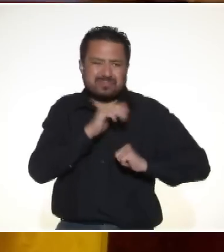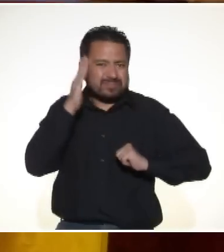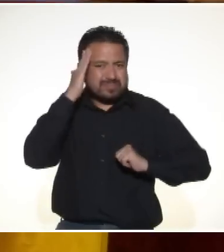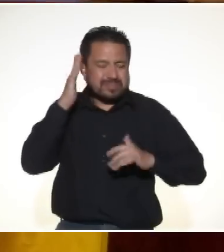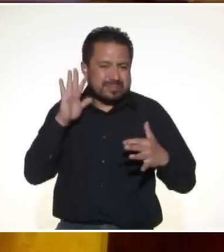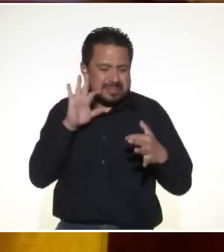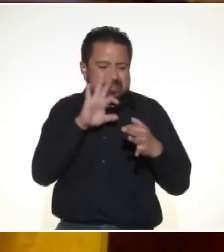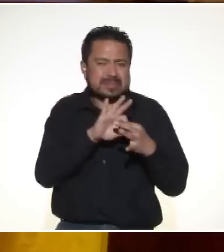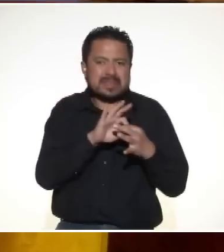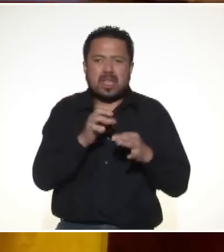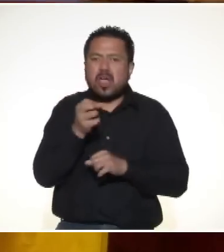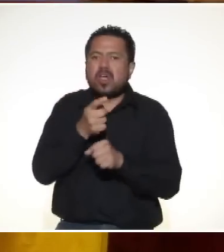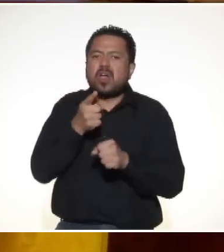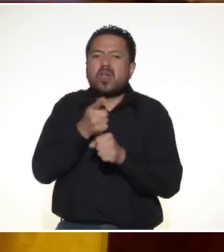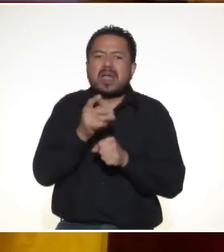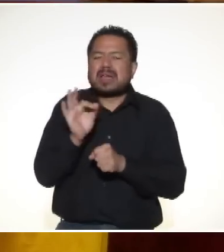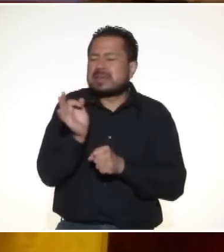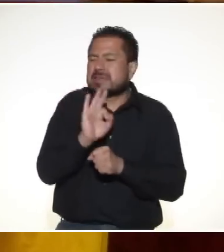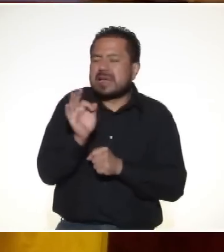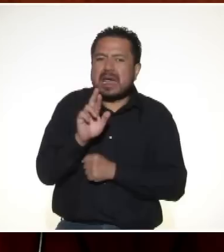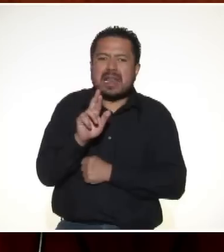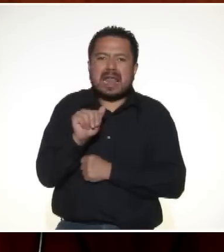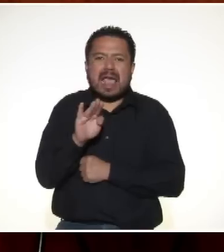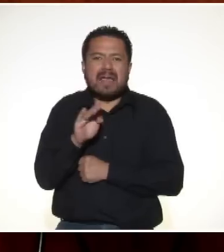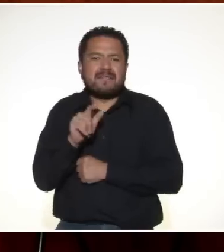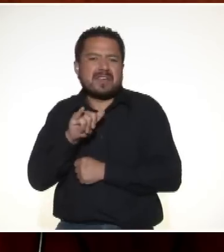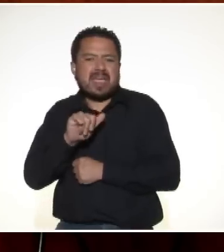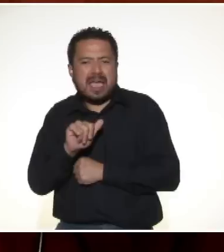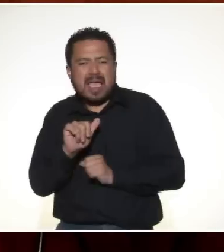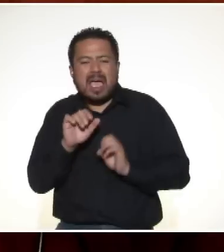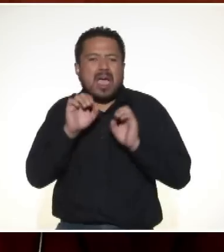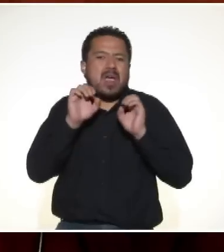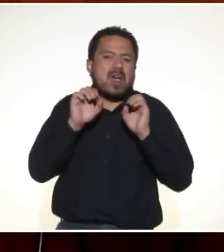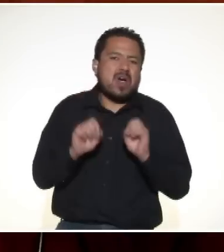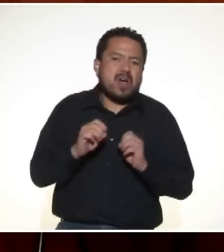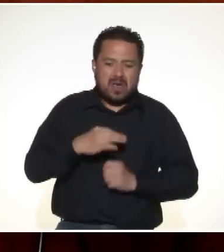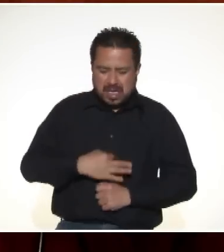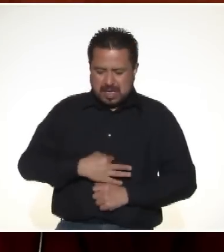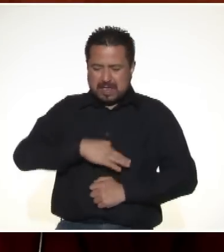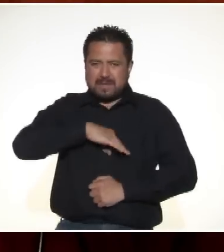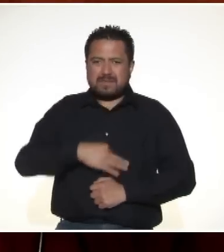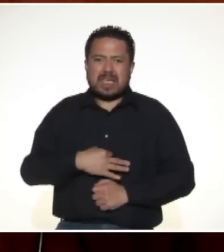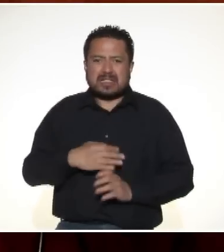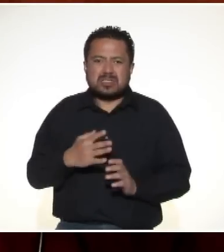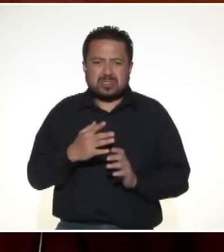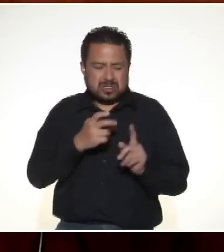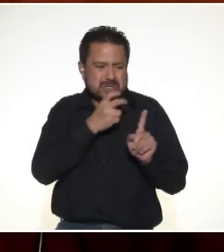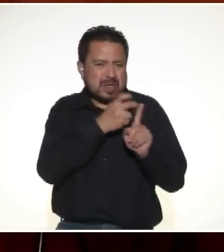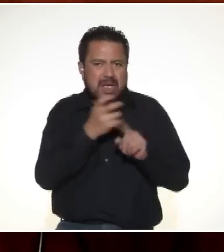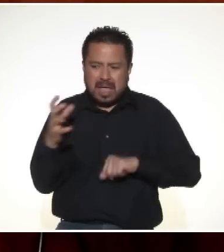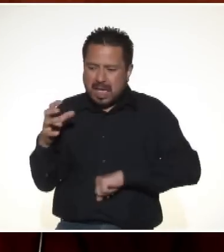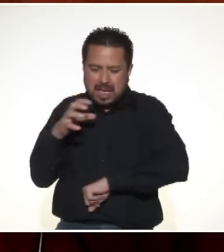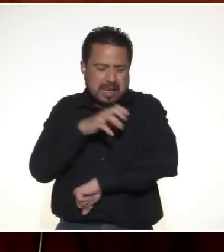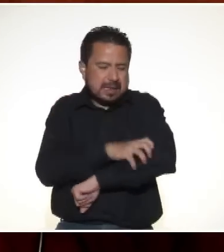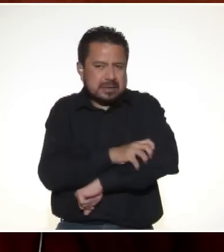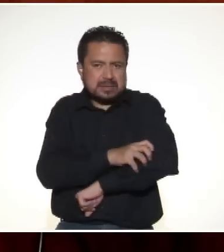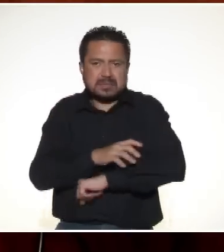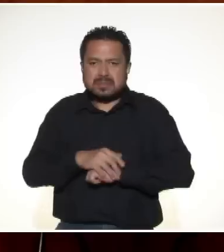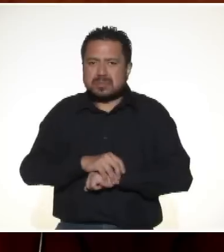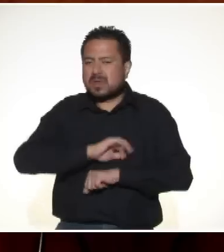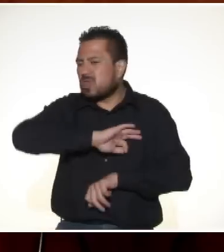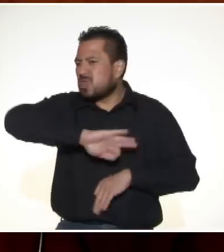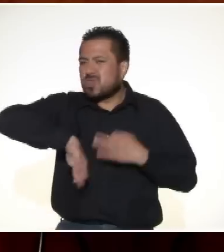asociado, la posibilidad o probabilidad de rabia o infección sobreagregada a este tipo de mordidas. Entonces,